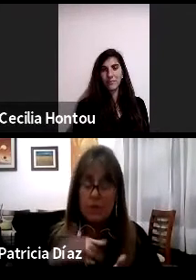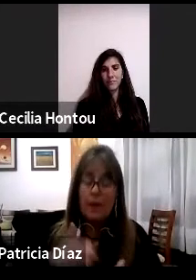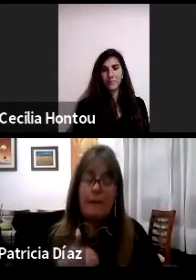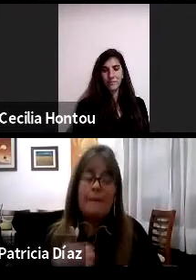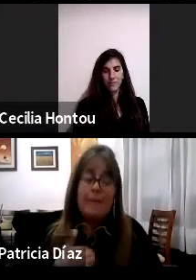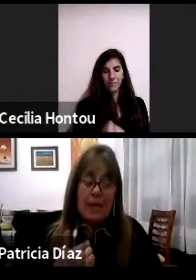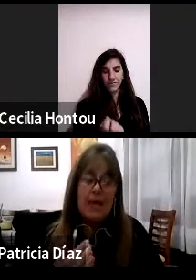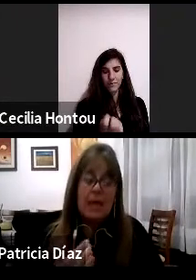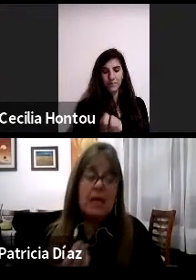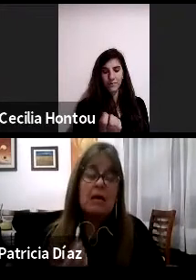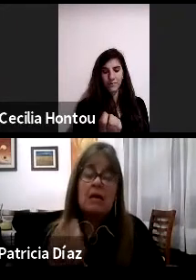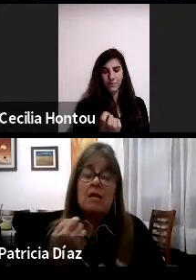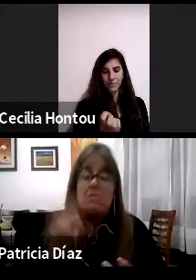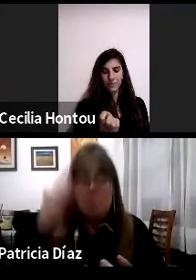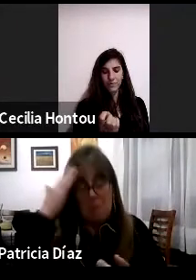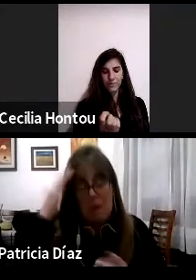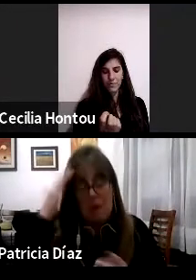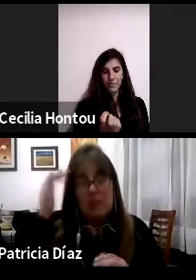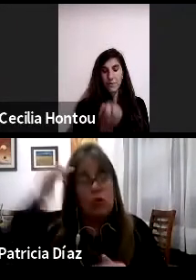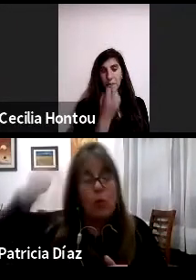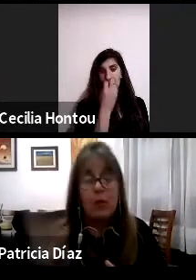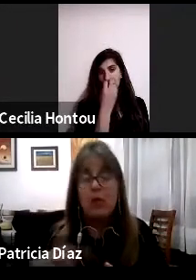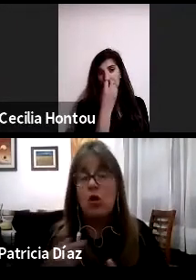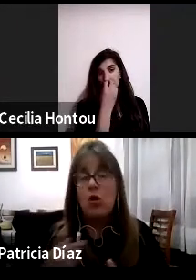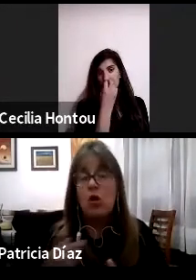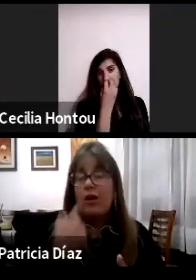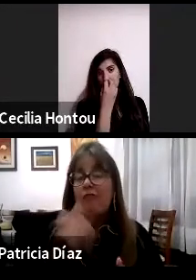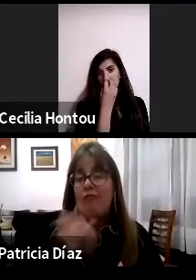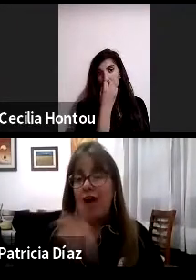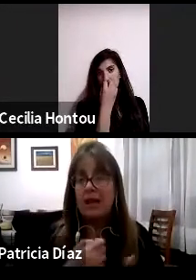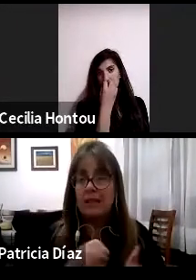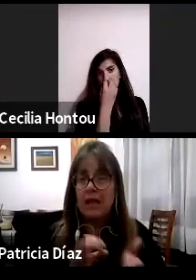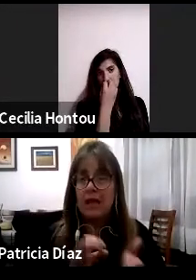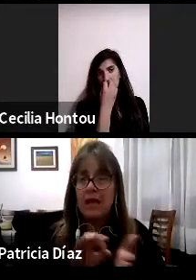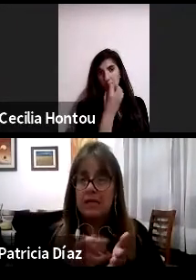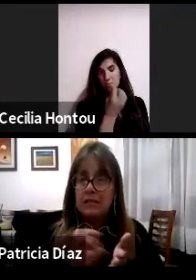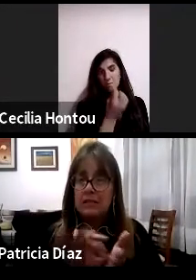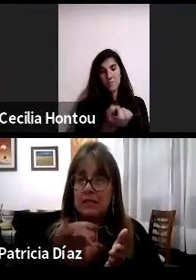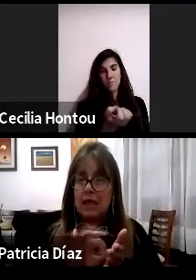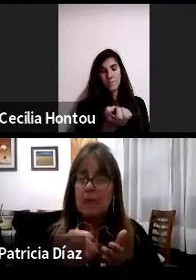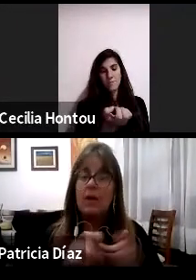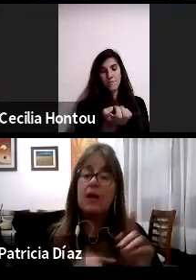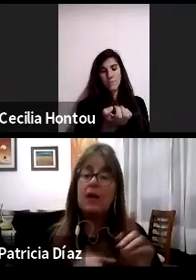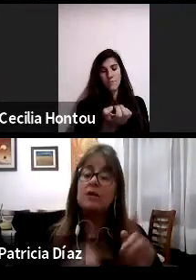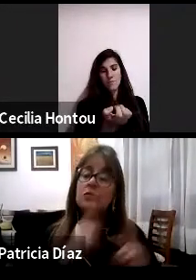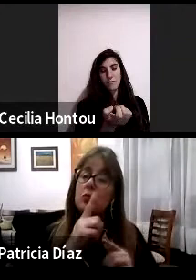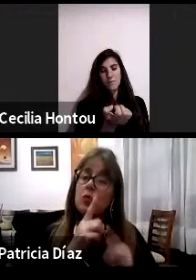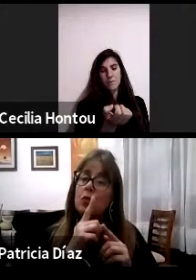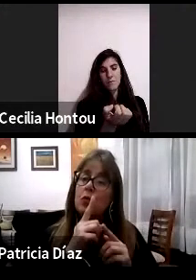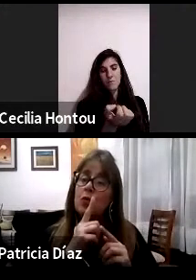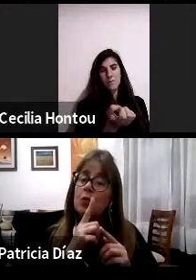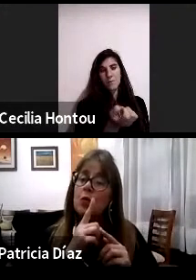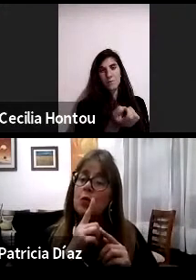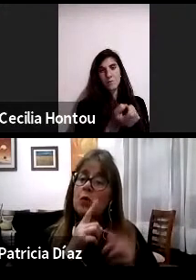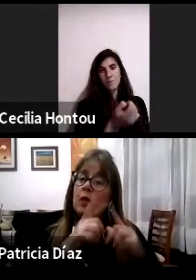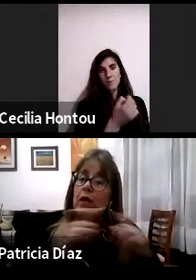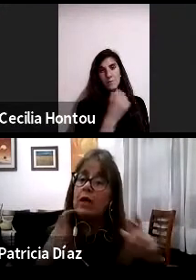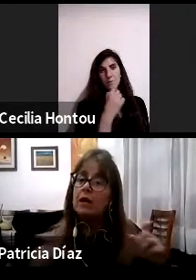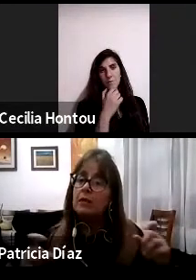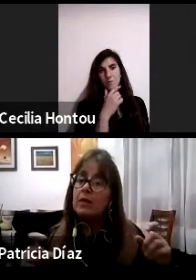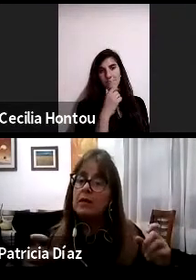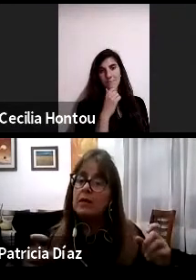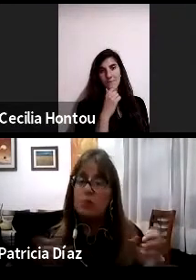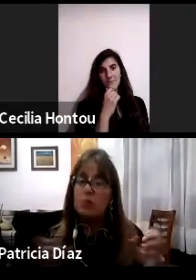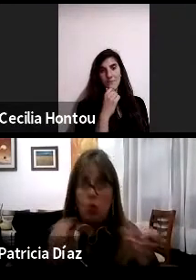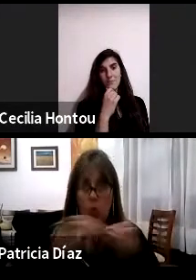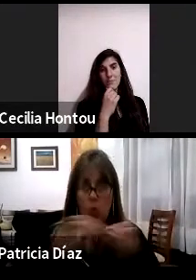del sistema es algo que debería considerarse como un elemento de equipo de